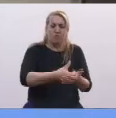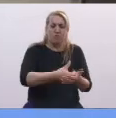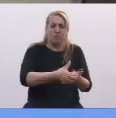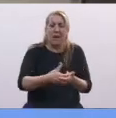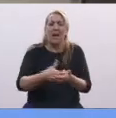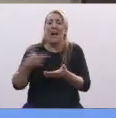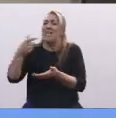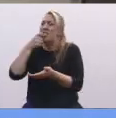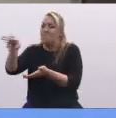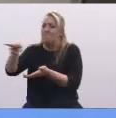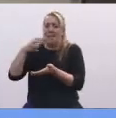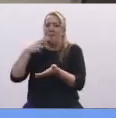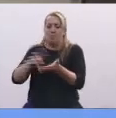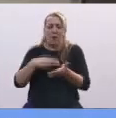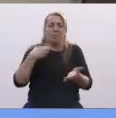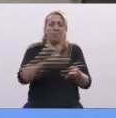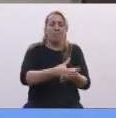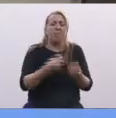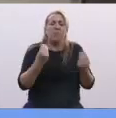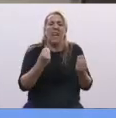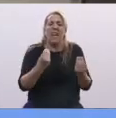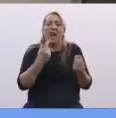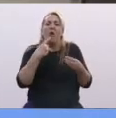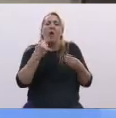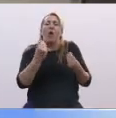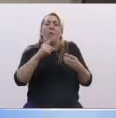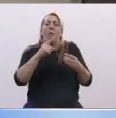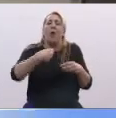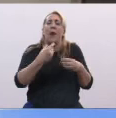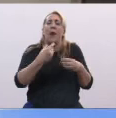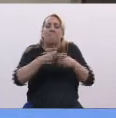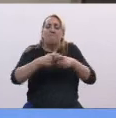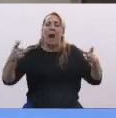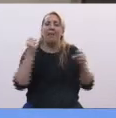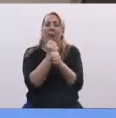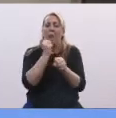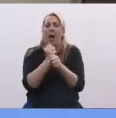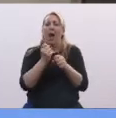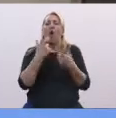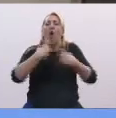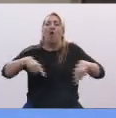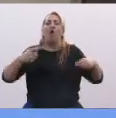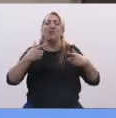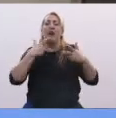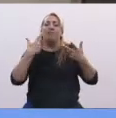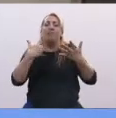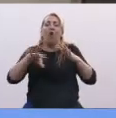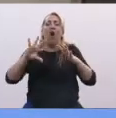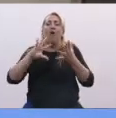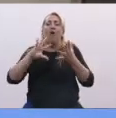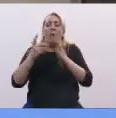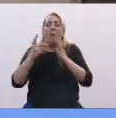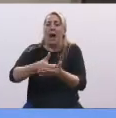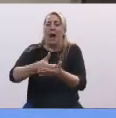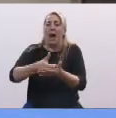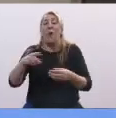da? ¿Cuál es el que genera más trabajo? ¿Cuál es el que genera más inversiones? Nosotros empezamos a trabajar en un proyecto